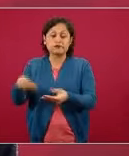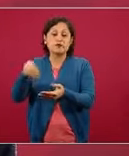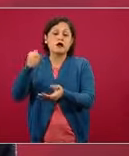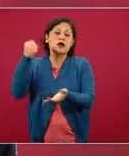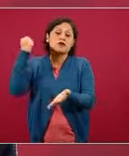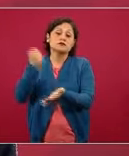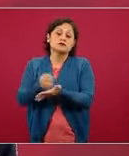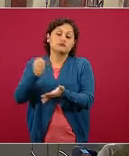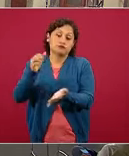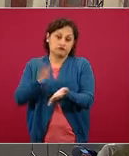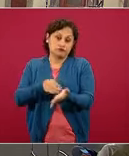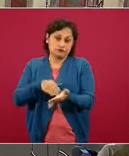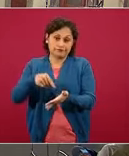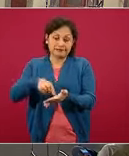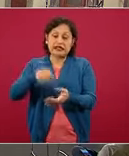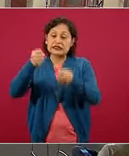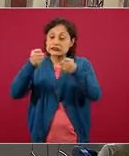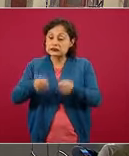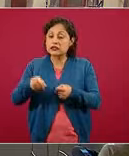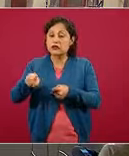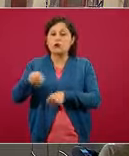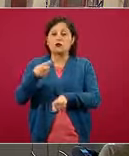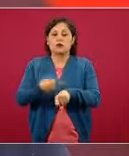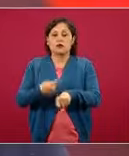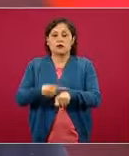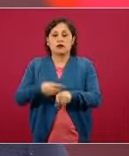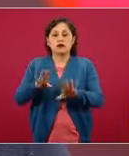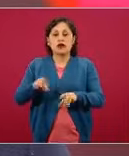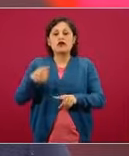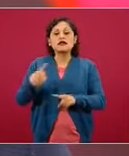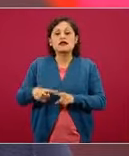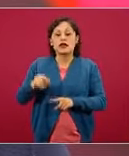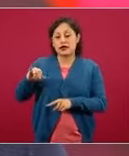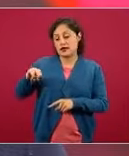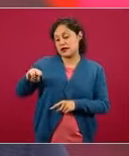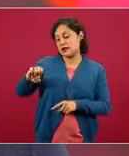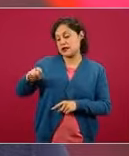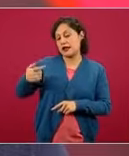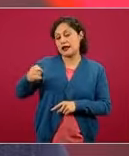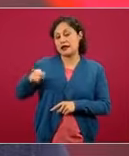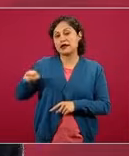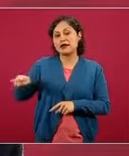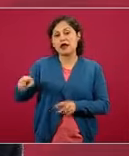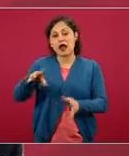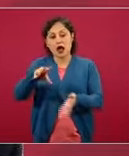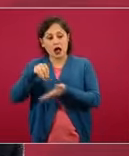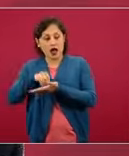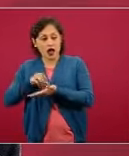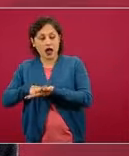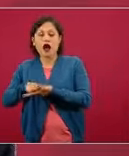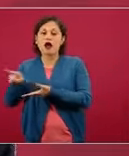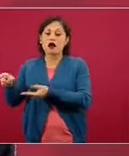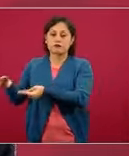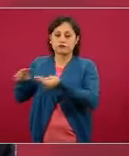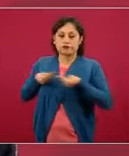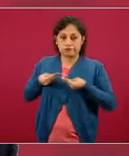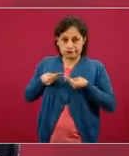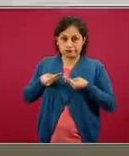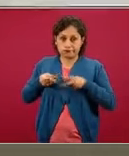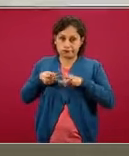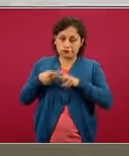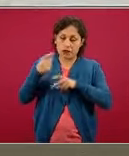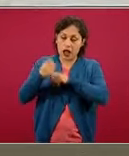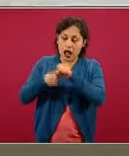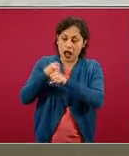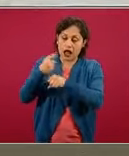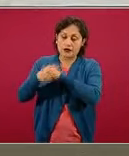tener fehacientemente el dato, que es finalmente INEGI el que toma ese dato y el que nos da las estadísticas finales año con año.